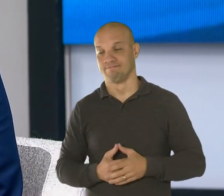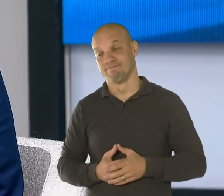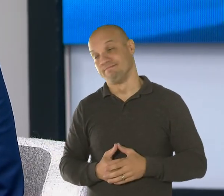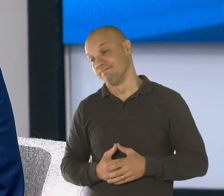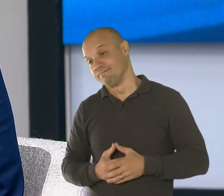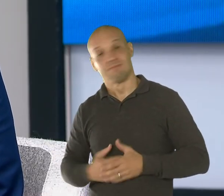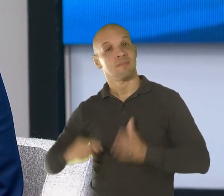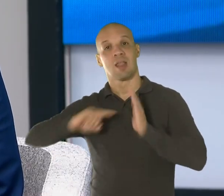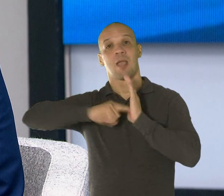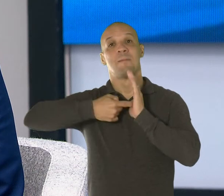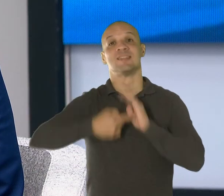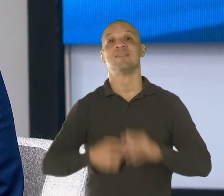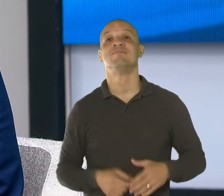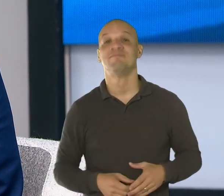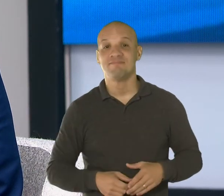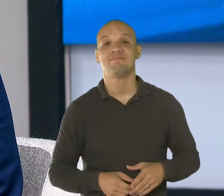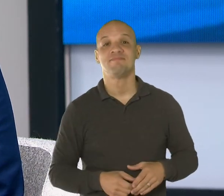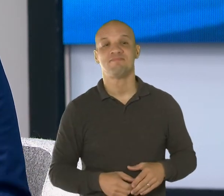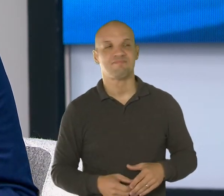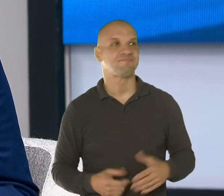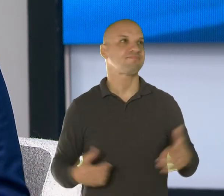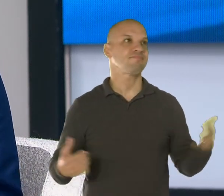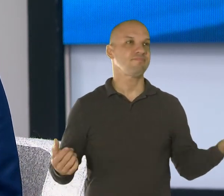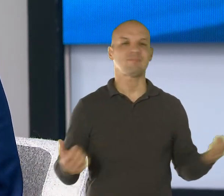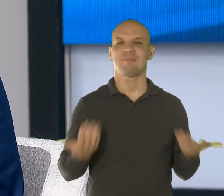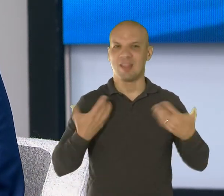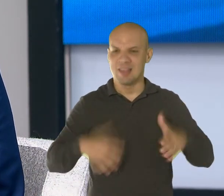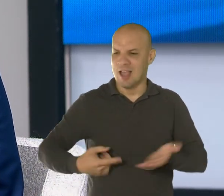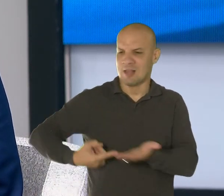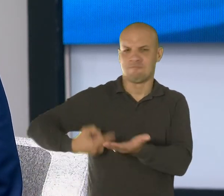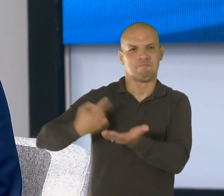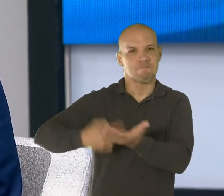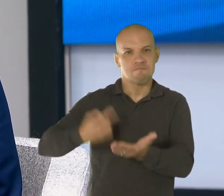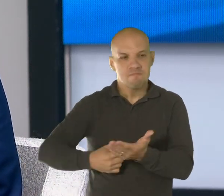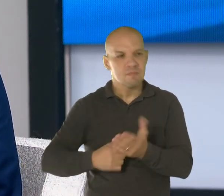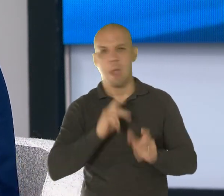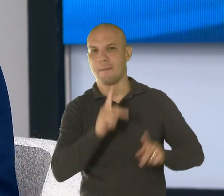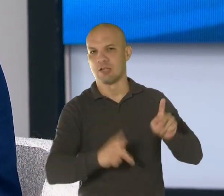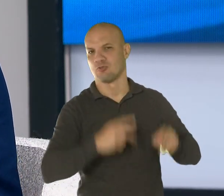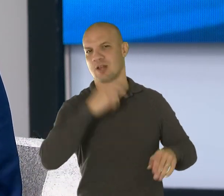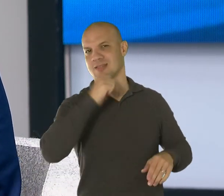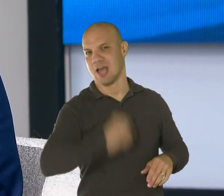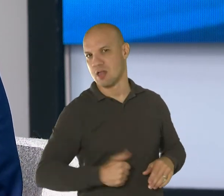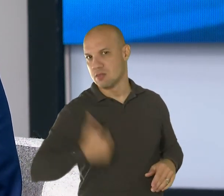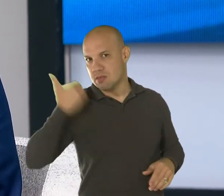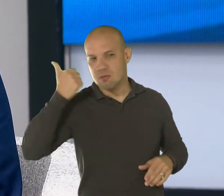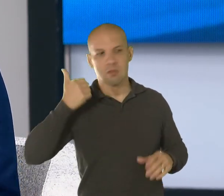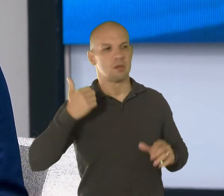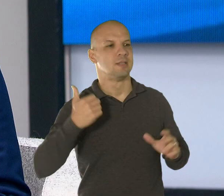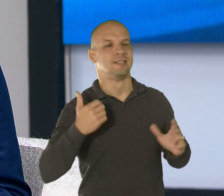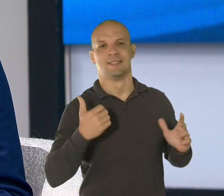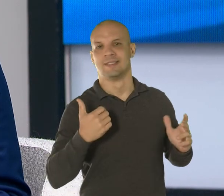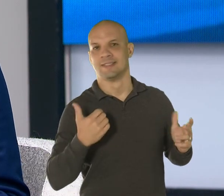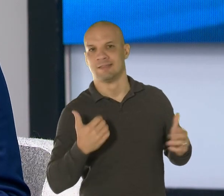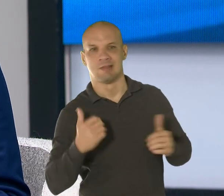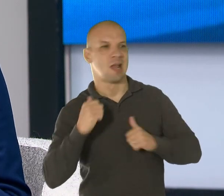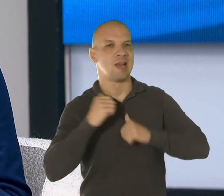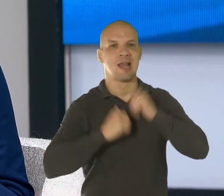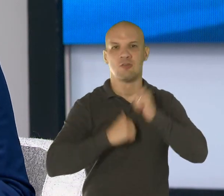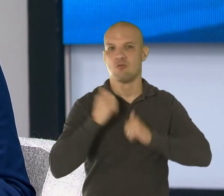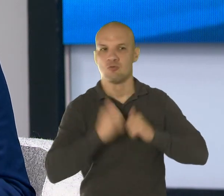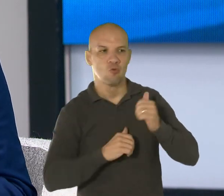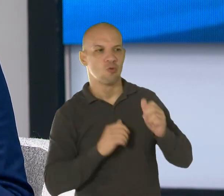Yo creo que ya se ha hablado mucho de la situación de los adultos mayores, la cantidad de adultos mayores en nuestra estructura de